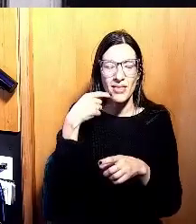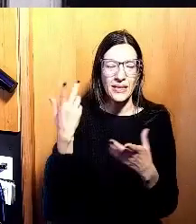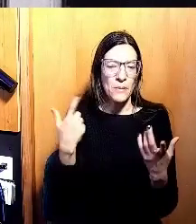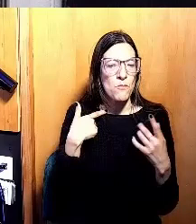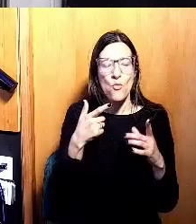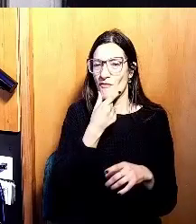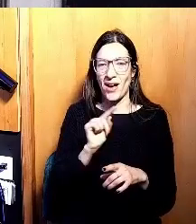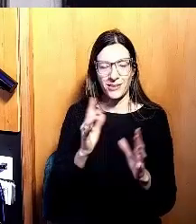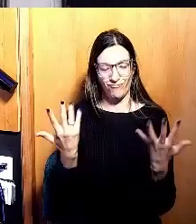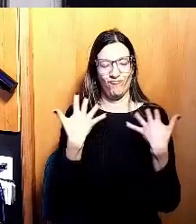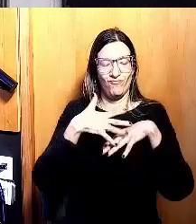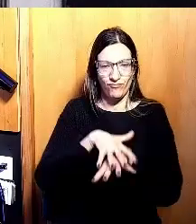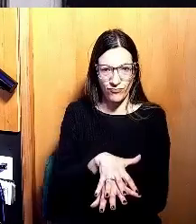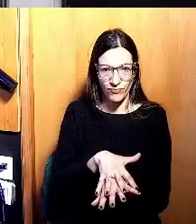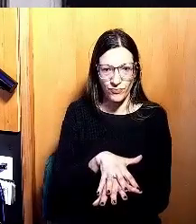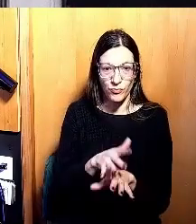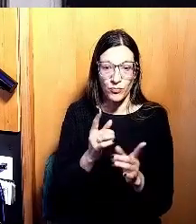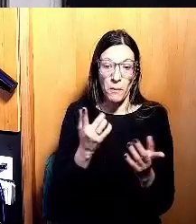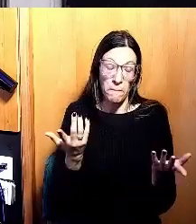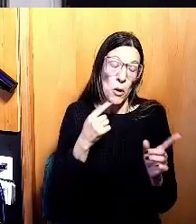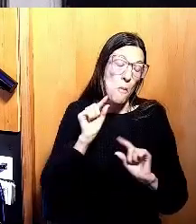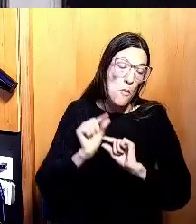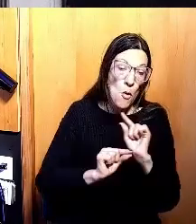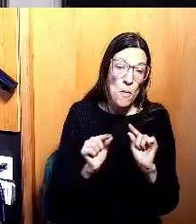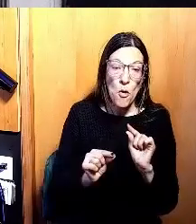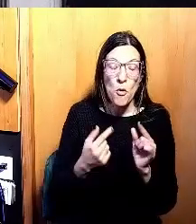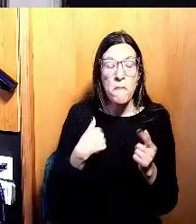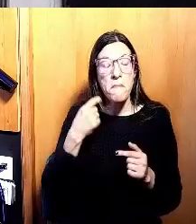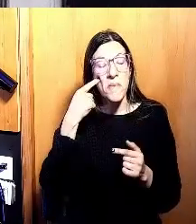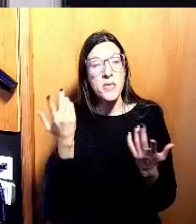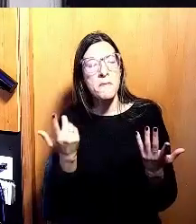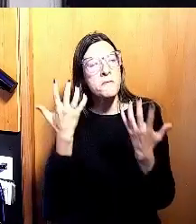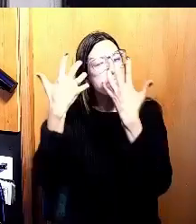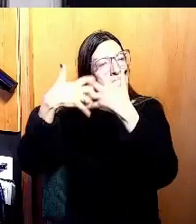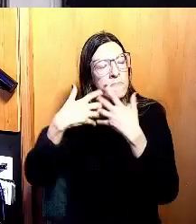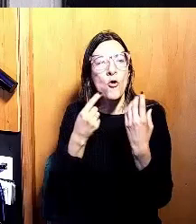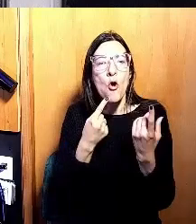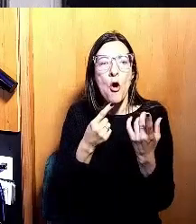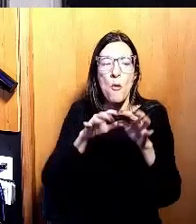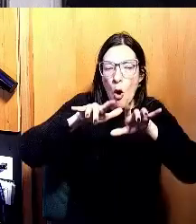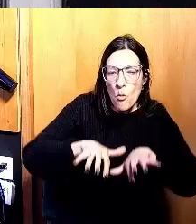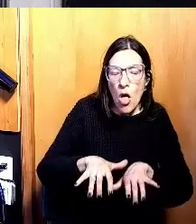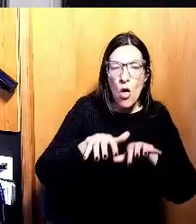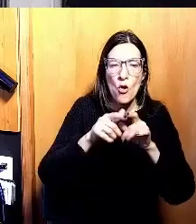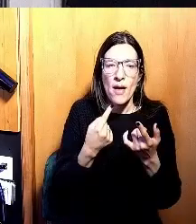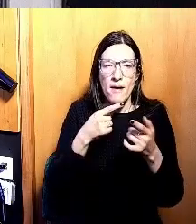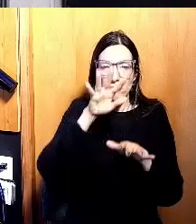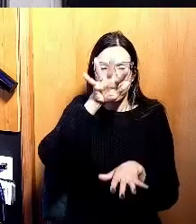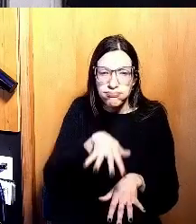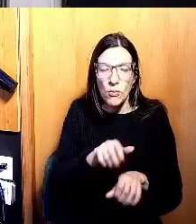diferentes divisiones o departamentos, pero bueno, después se fue creando un sistema de información ambiental y